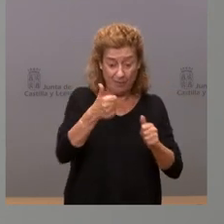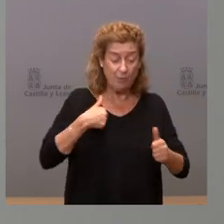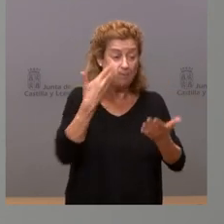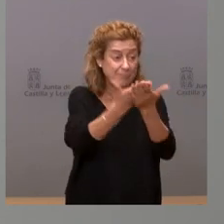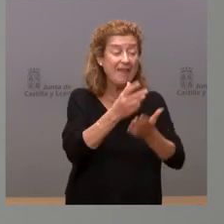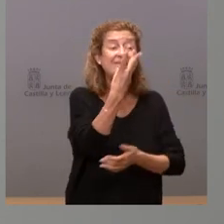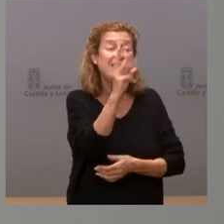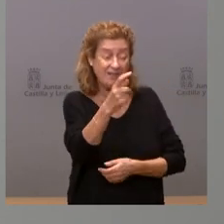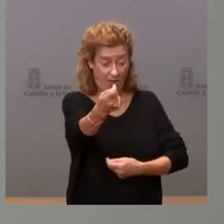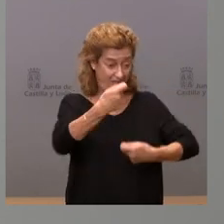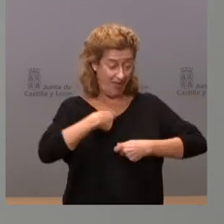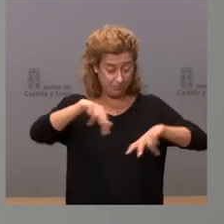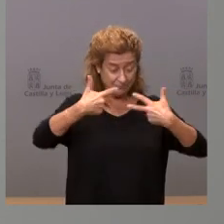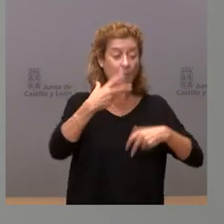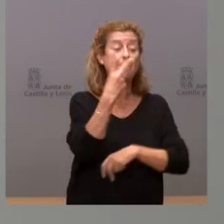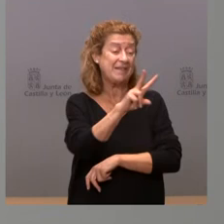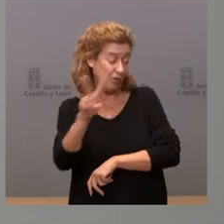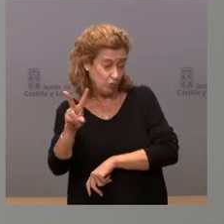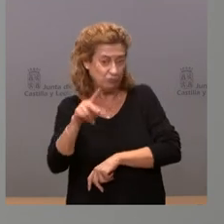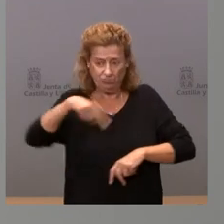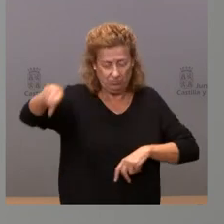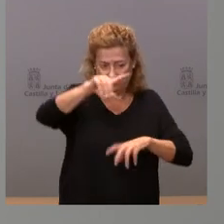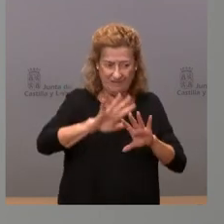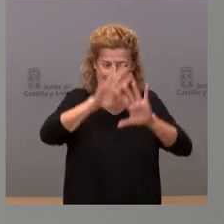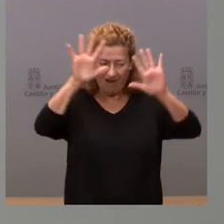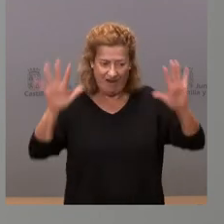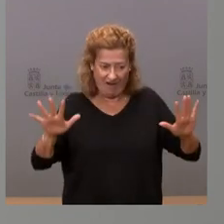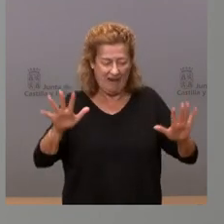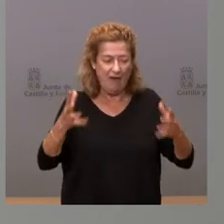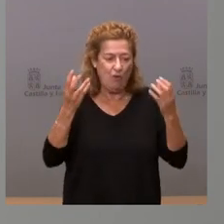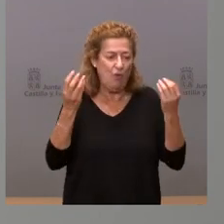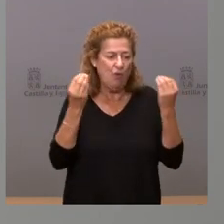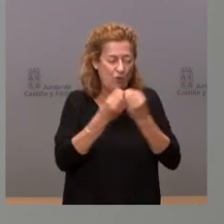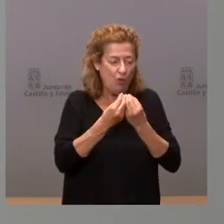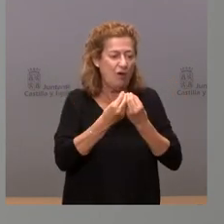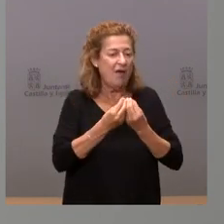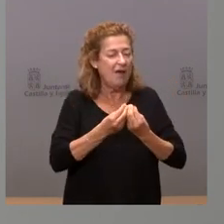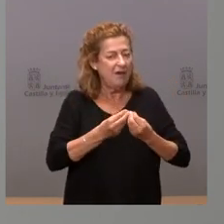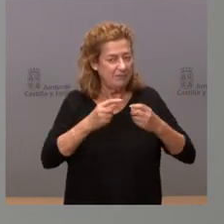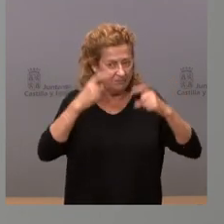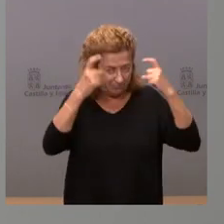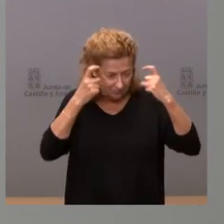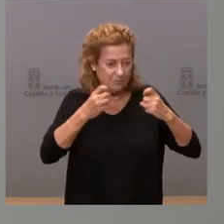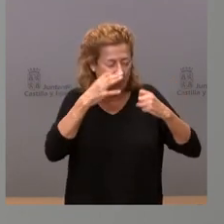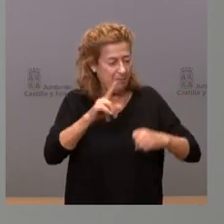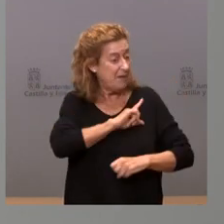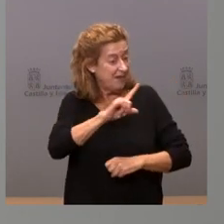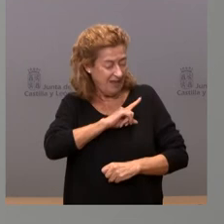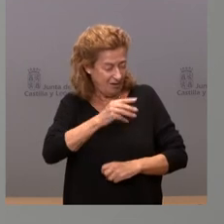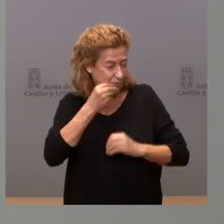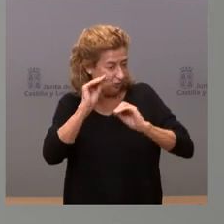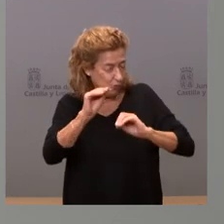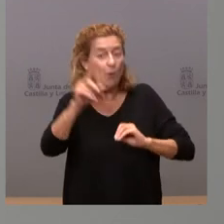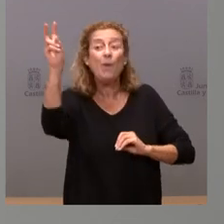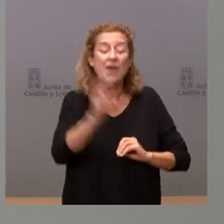dieron 22 es decir que ellos tienen muy claro cómo la conacyt que con la eficacia militar habitual a que vienen y que vienen a hacer y nosotros